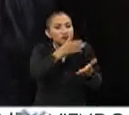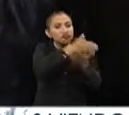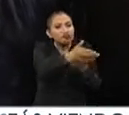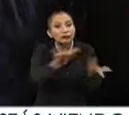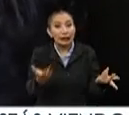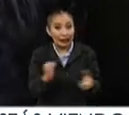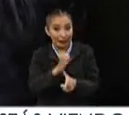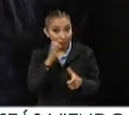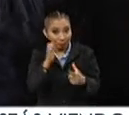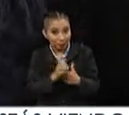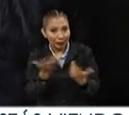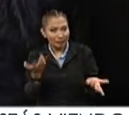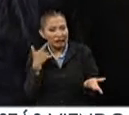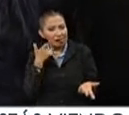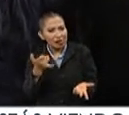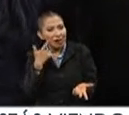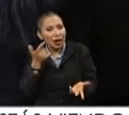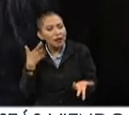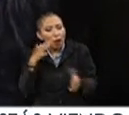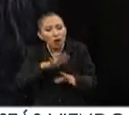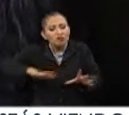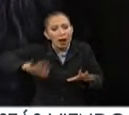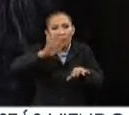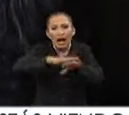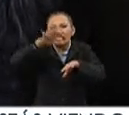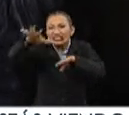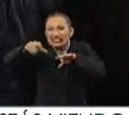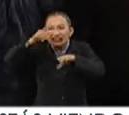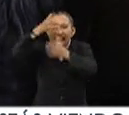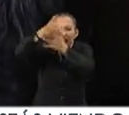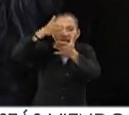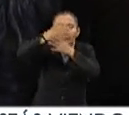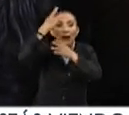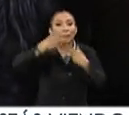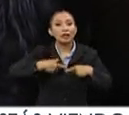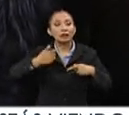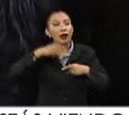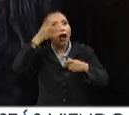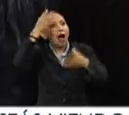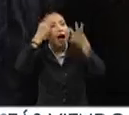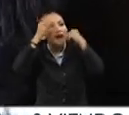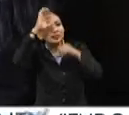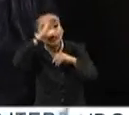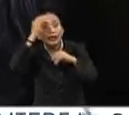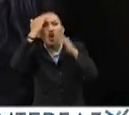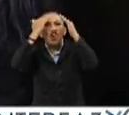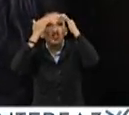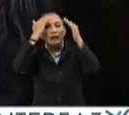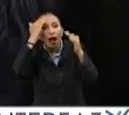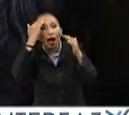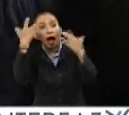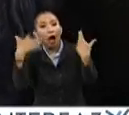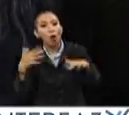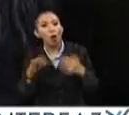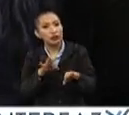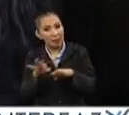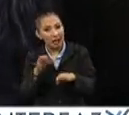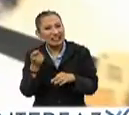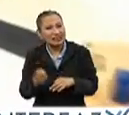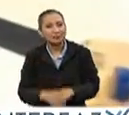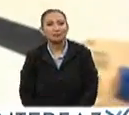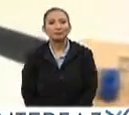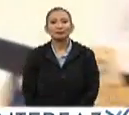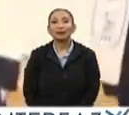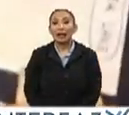van. Entonces, pues estamos tratando de abarcar lo más posible para que la gente se apropie de la ciencia y conozca que se está trabajando en